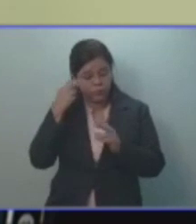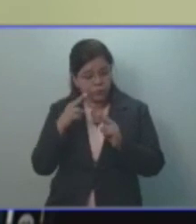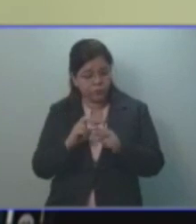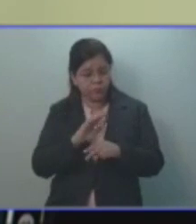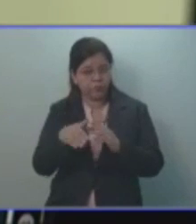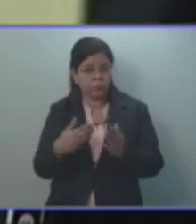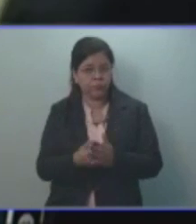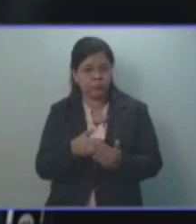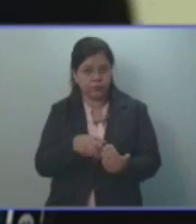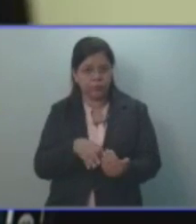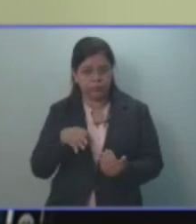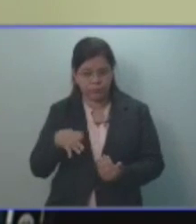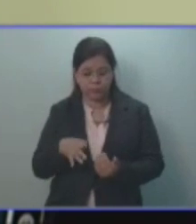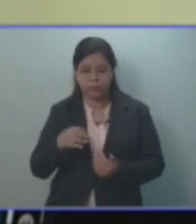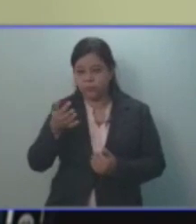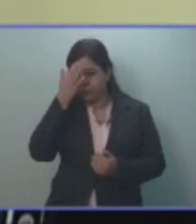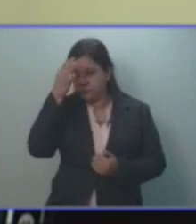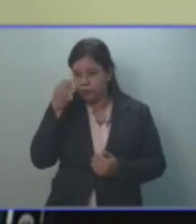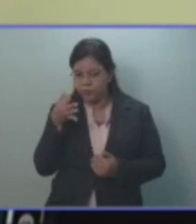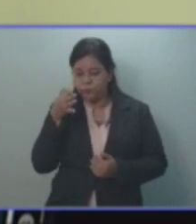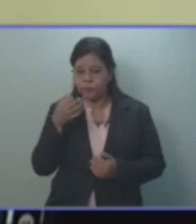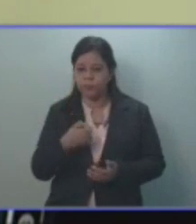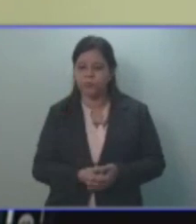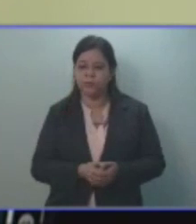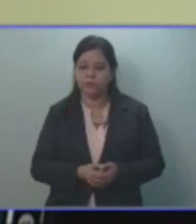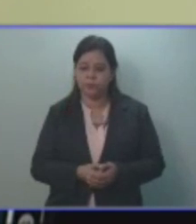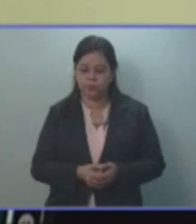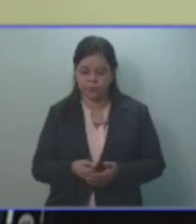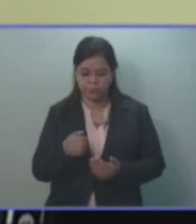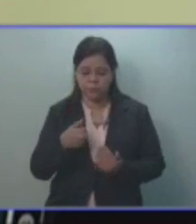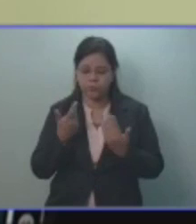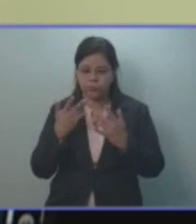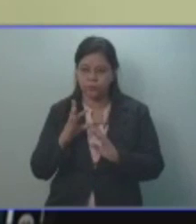del expediente, considera que